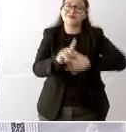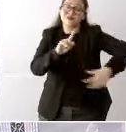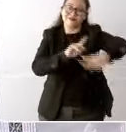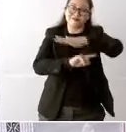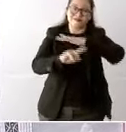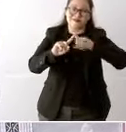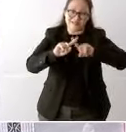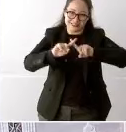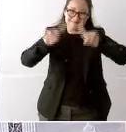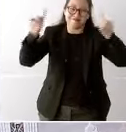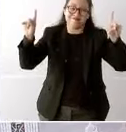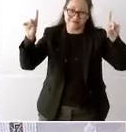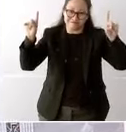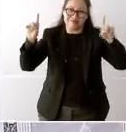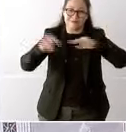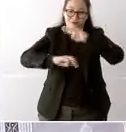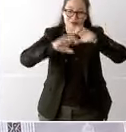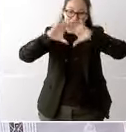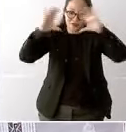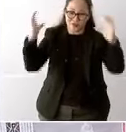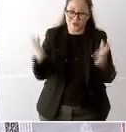Asia estaba dormida